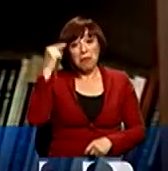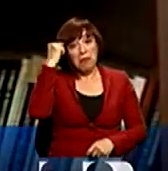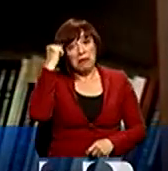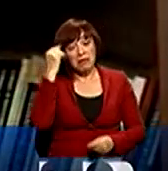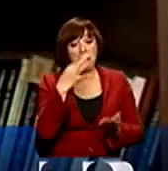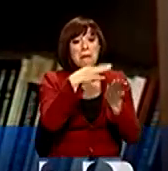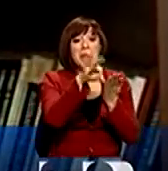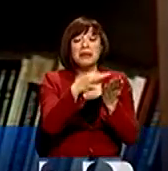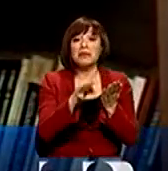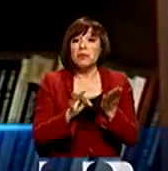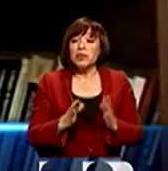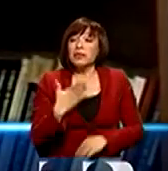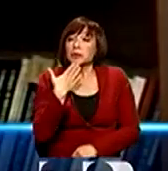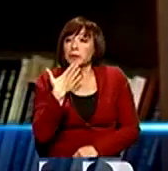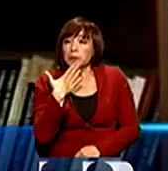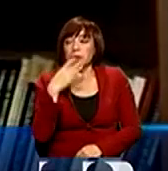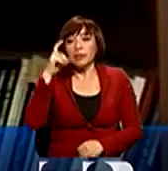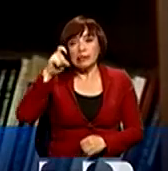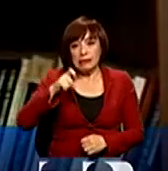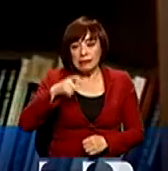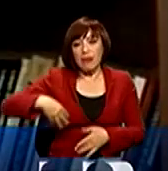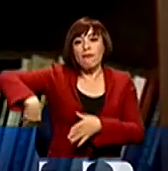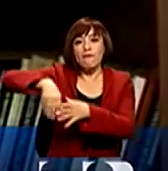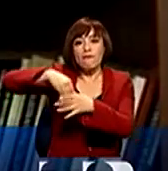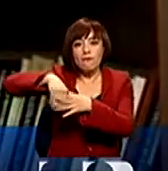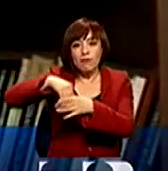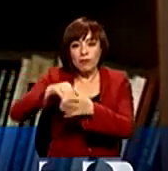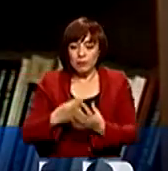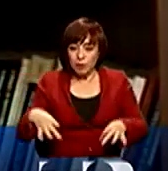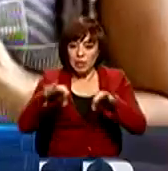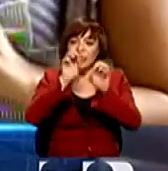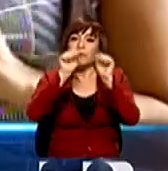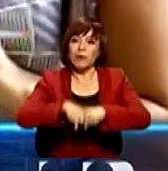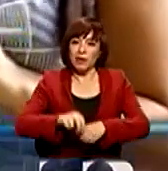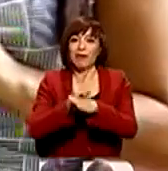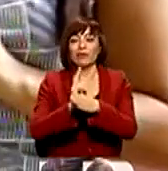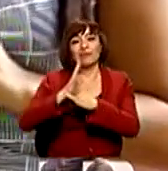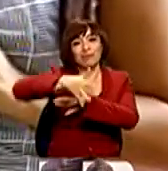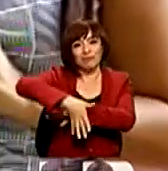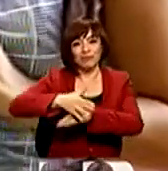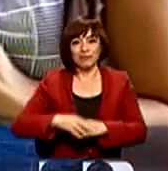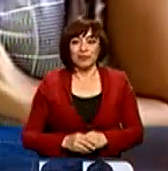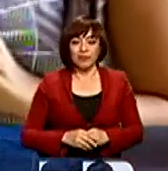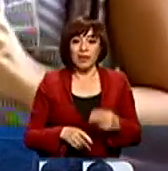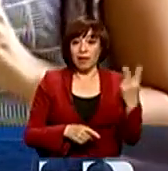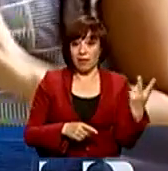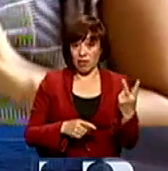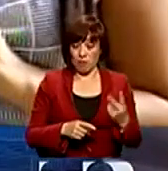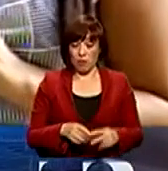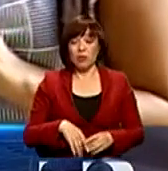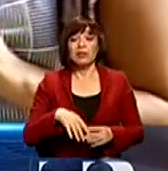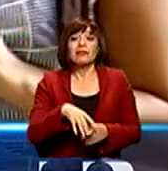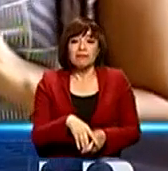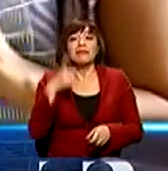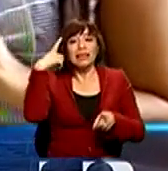Ese excedente que podría pasar tiene que ir a un fondo para utilizar a largo plazo. En lo que ambos analistas concuerdan es en la falta